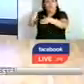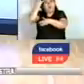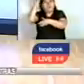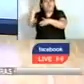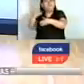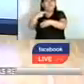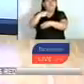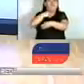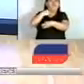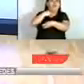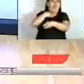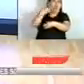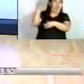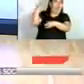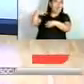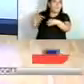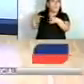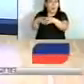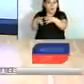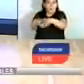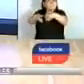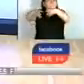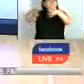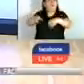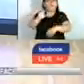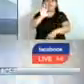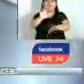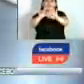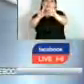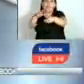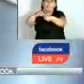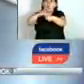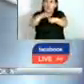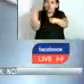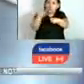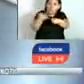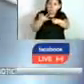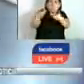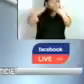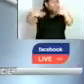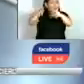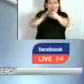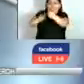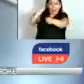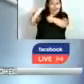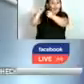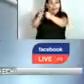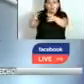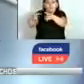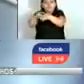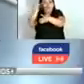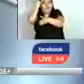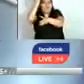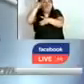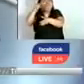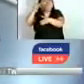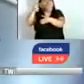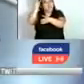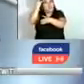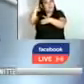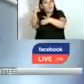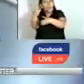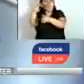más complicadas de lograr en la Asamblea Legislativa. Los 56 votos, pues los tiene justos para hacer aprobaciones que en